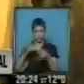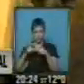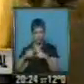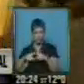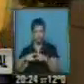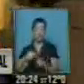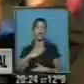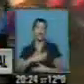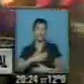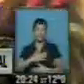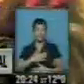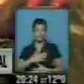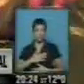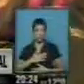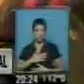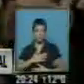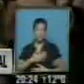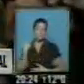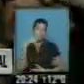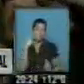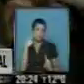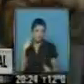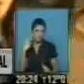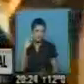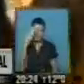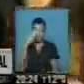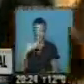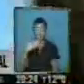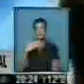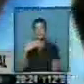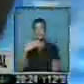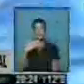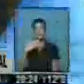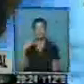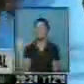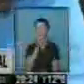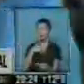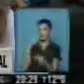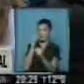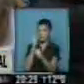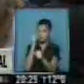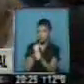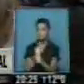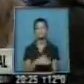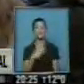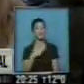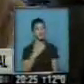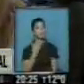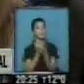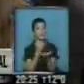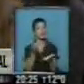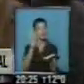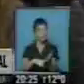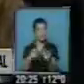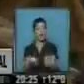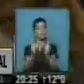contentos, sobre todo por el reconocimiento, ¿no? Después de tanto esfuerzo que hemos puesto. Nosotros volvemos a reiterar, pedimos que acompañen